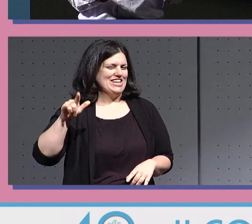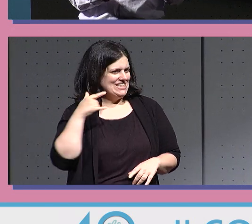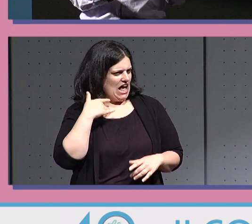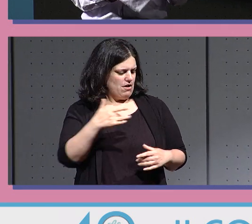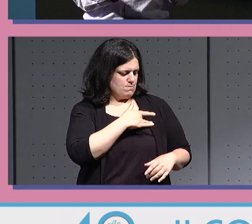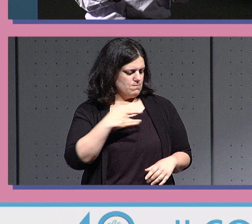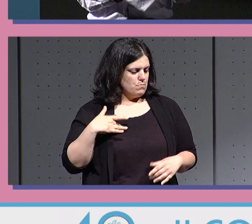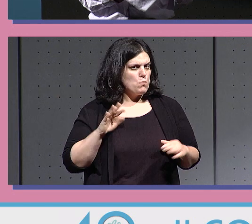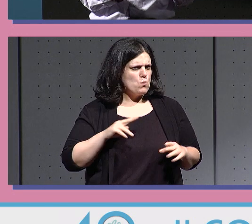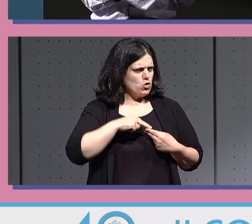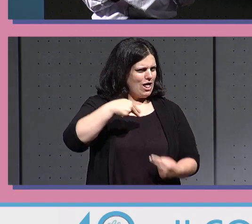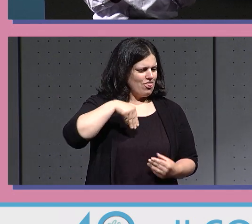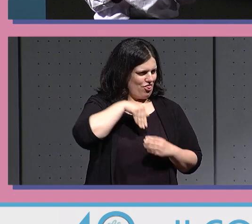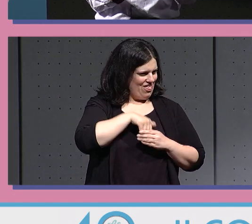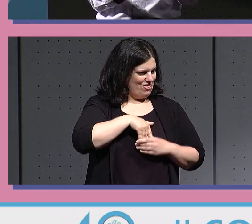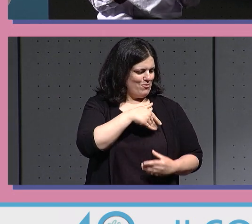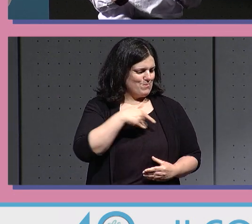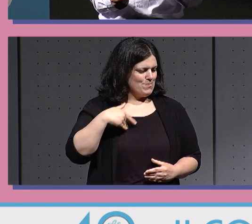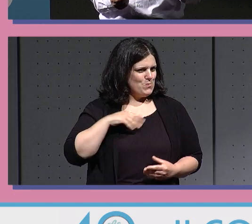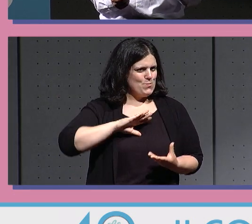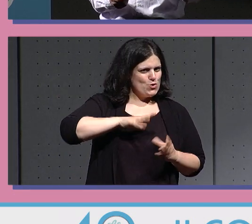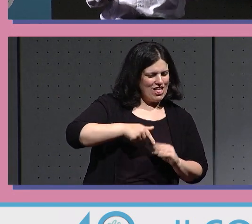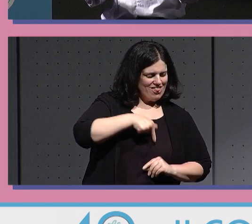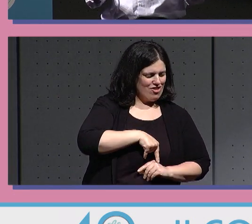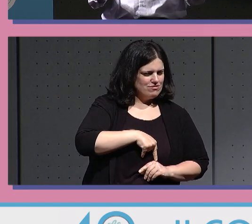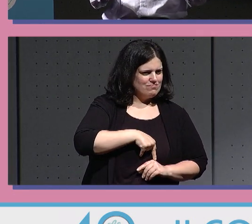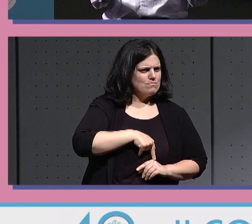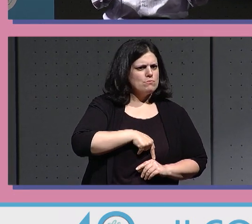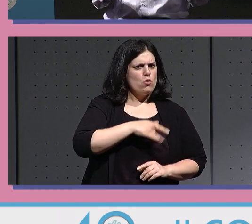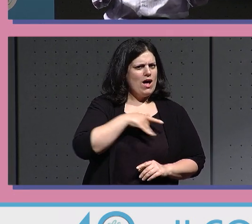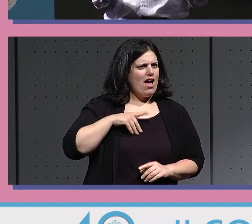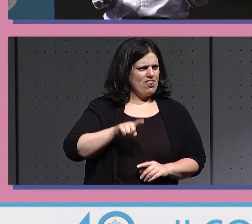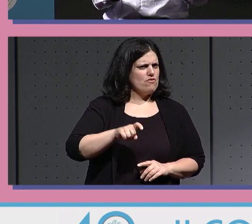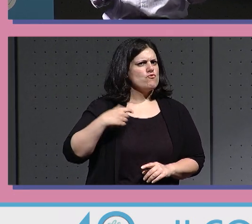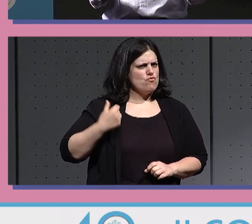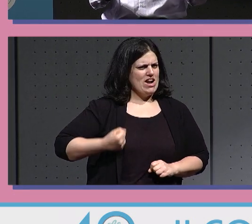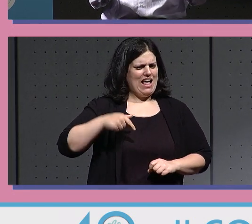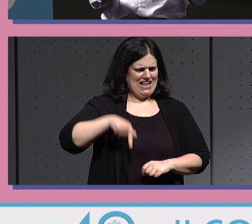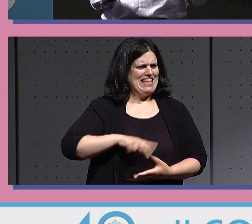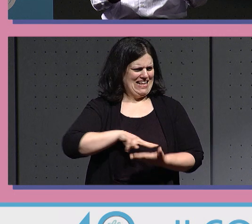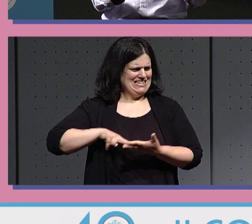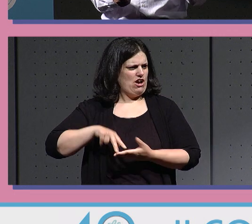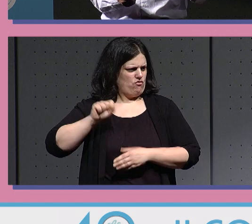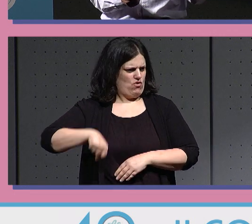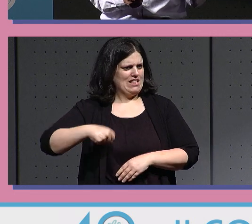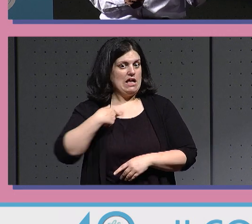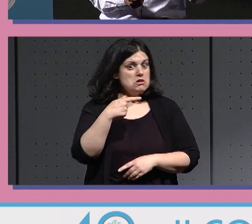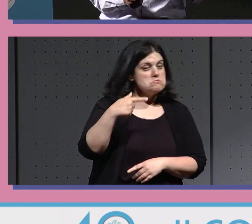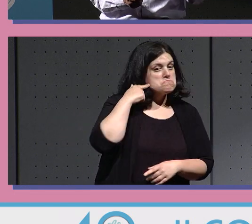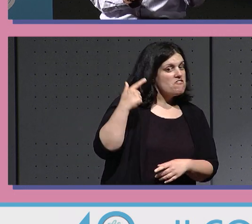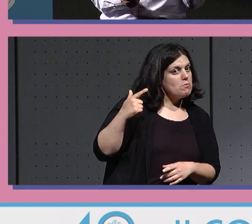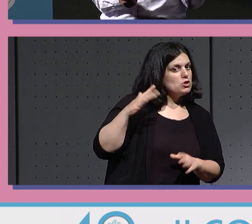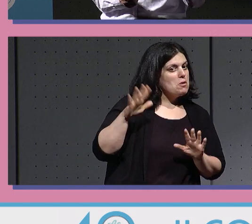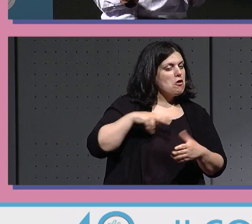mutación en un gen muy común de cáncer de mama, sobre todo en Galicia, es brutal, no la mutación de Angelina Jolie, que no es gallega. Hay una mutación en gallega